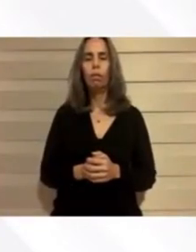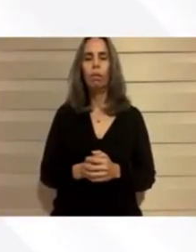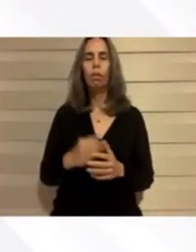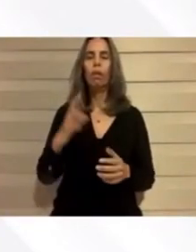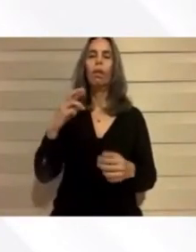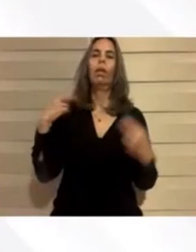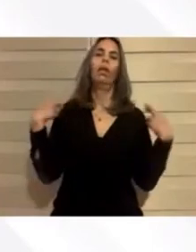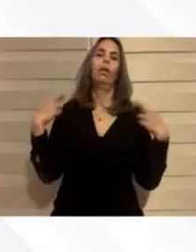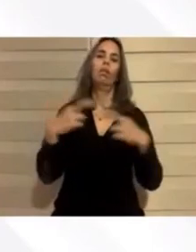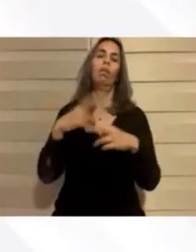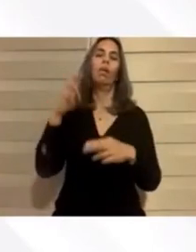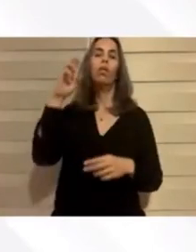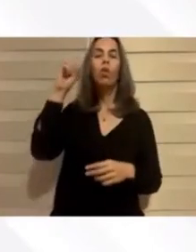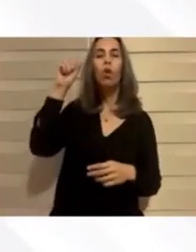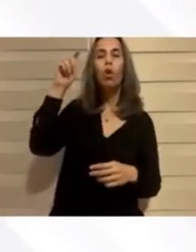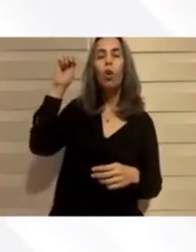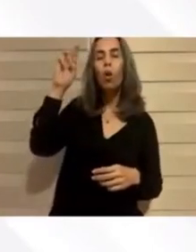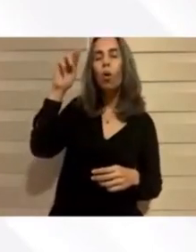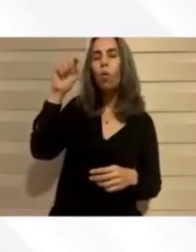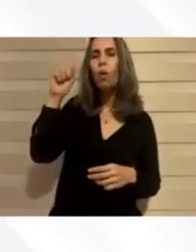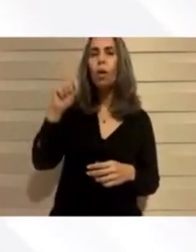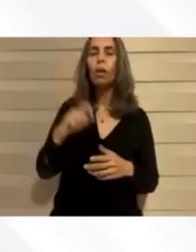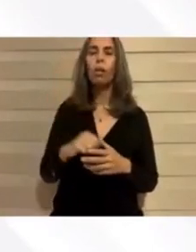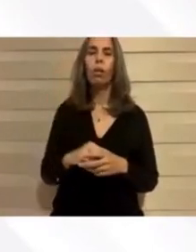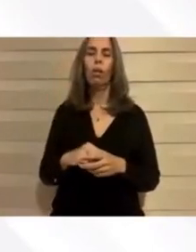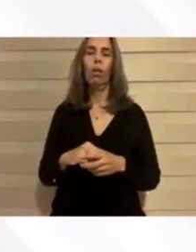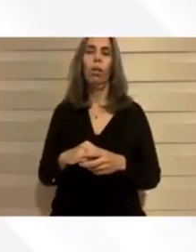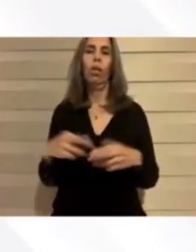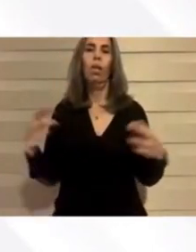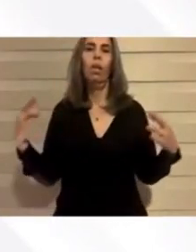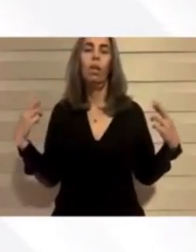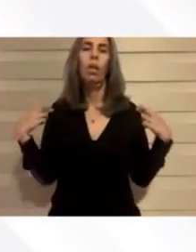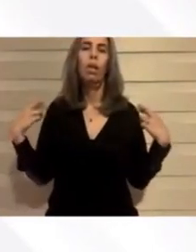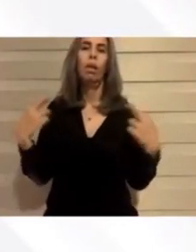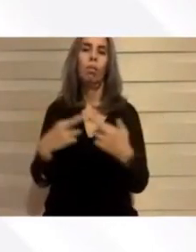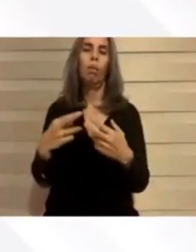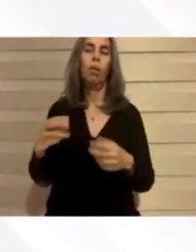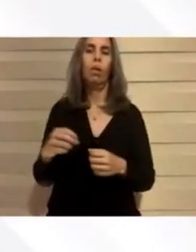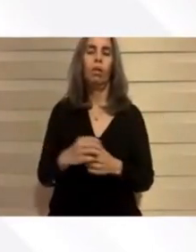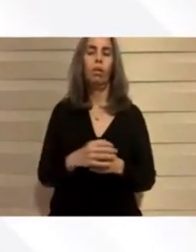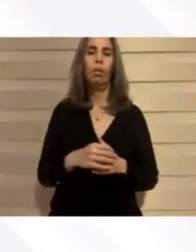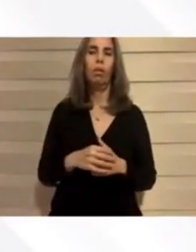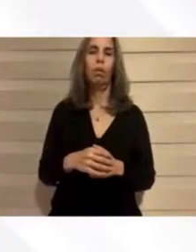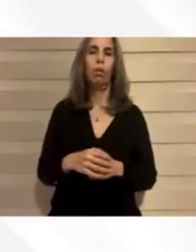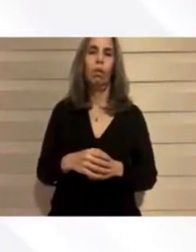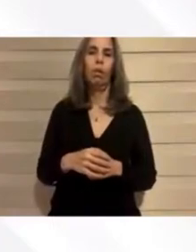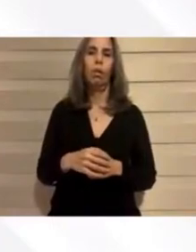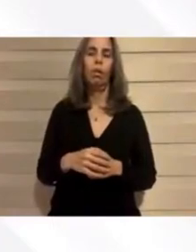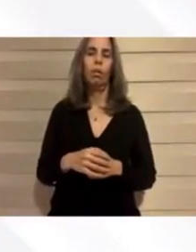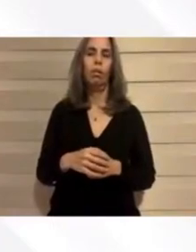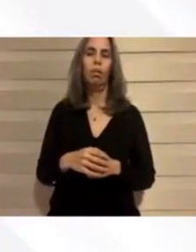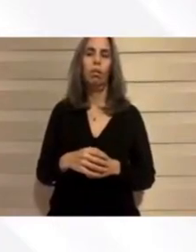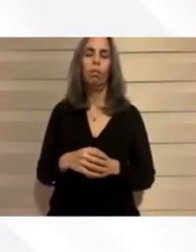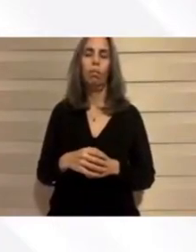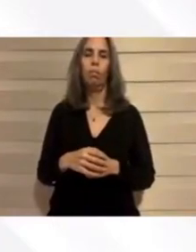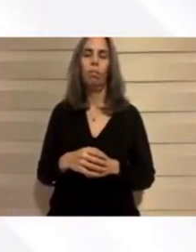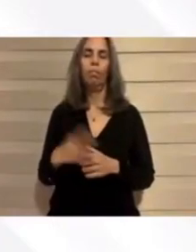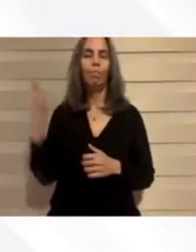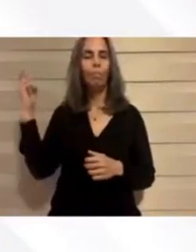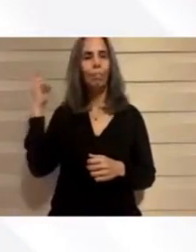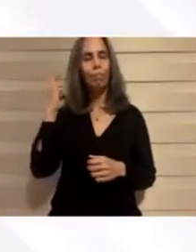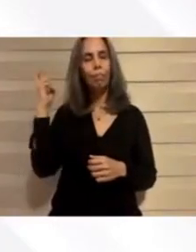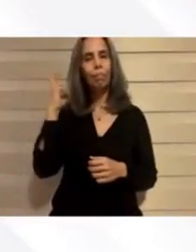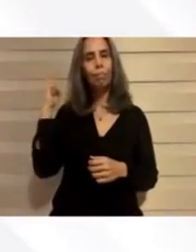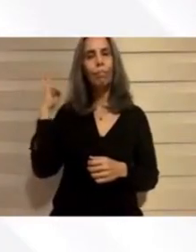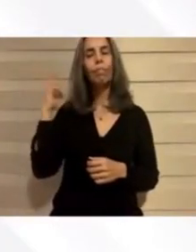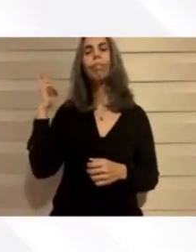Linda Uruchurtu, a la maestra Dolores Beistegui, a la maestra Silvia Singer, a la doctora